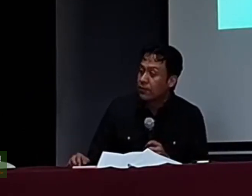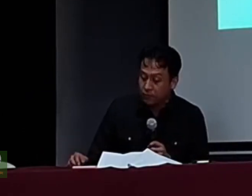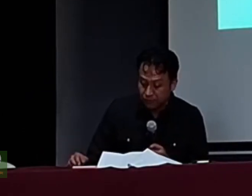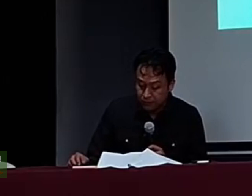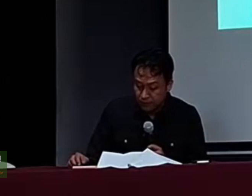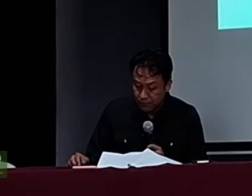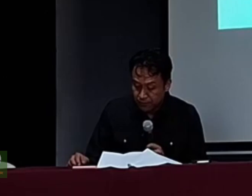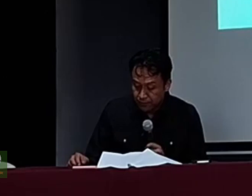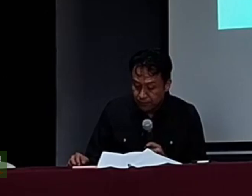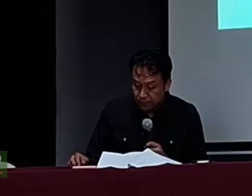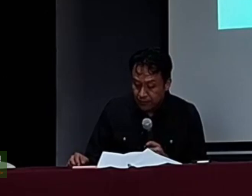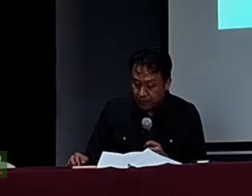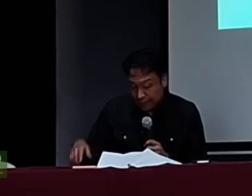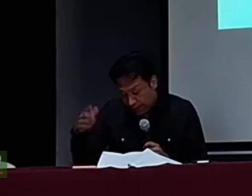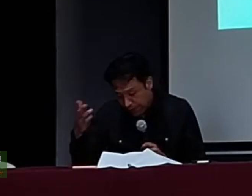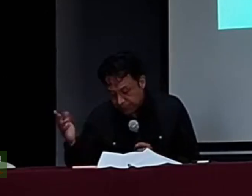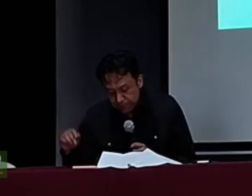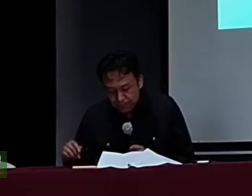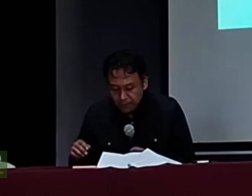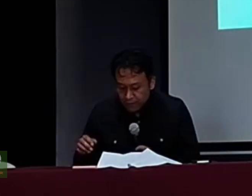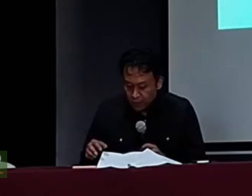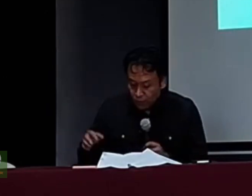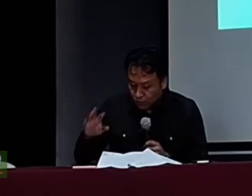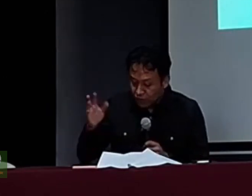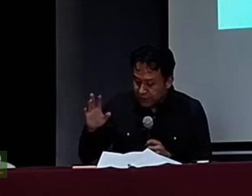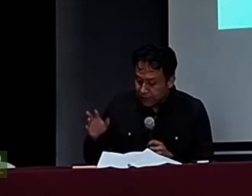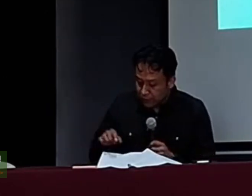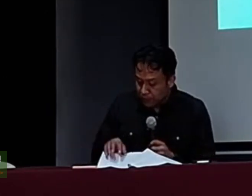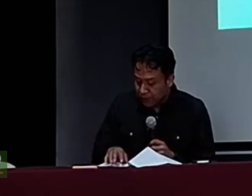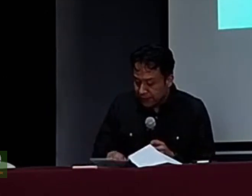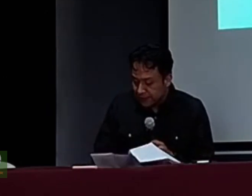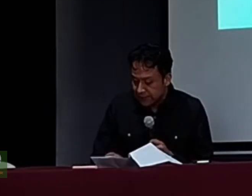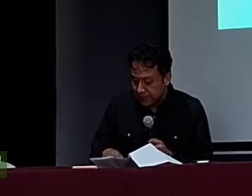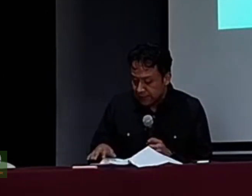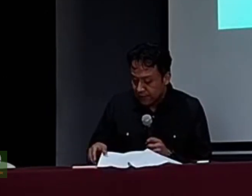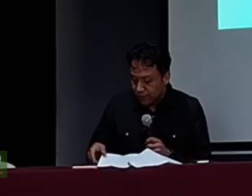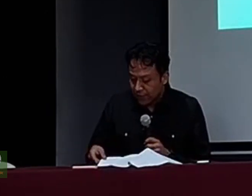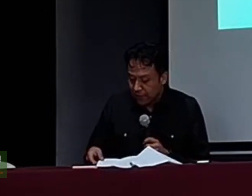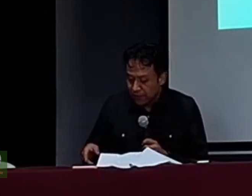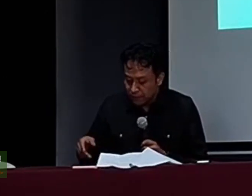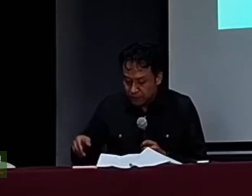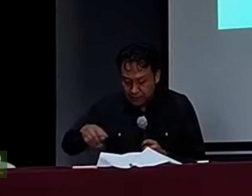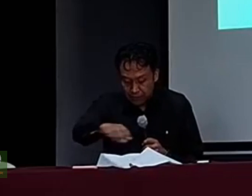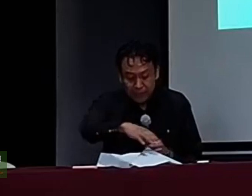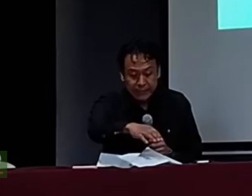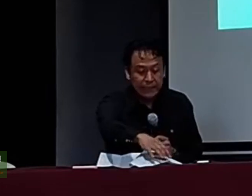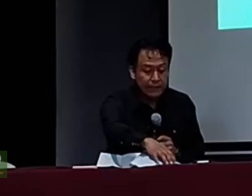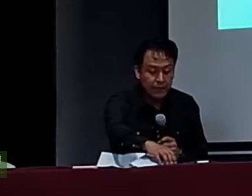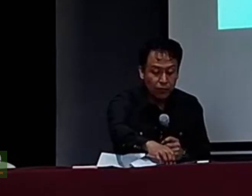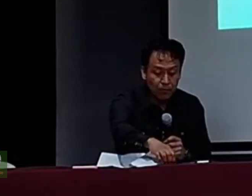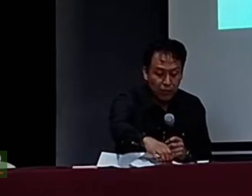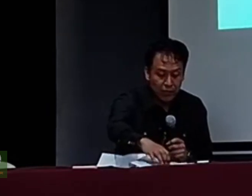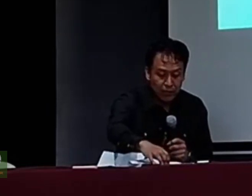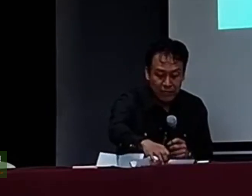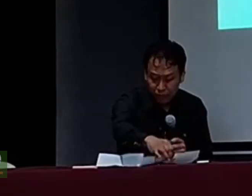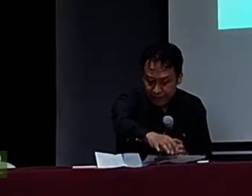del pueblo? Ahora bien, un conservador progresista, lo que llamaba nuestro anterior